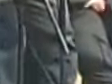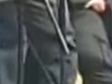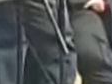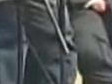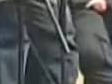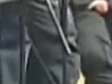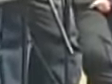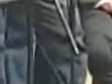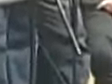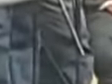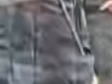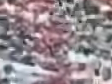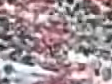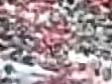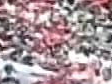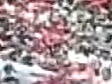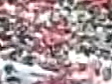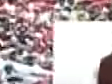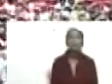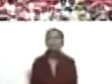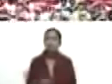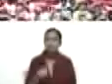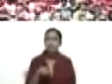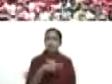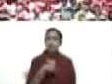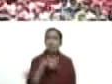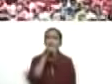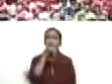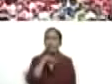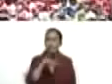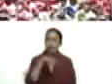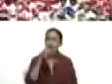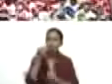Estamos hechos de historia, de luchas, de verdades.